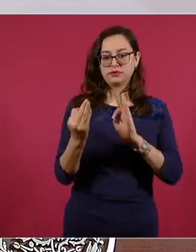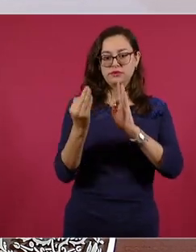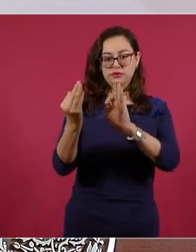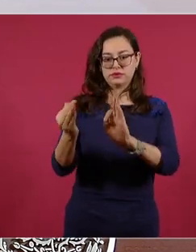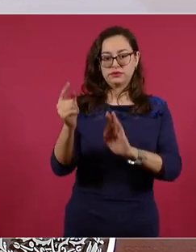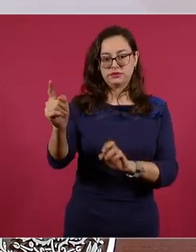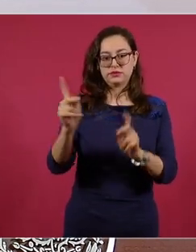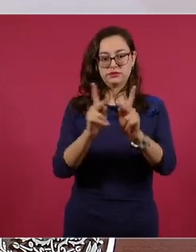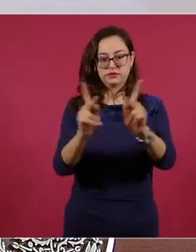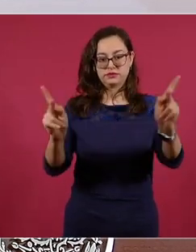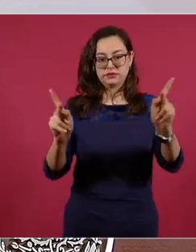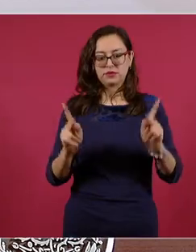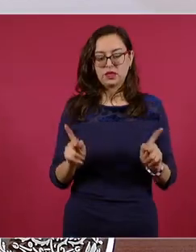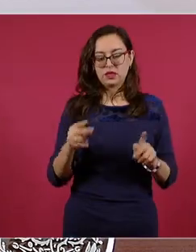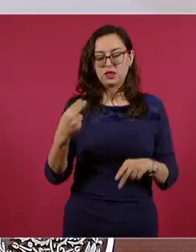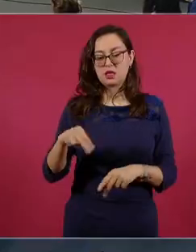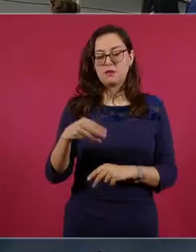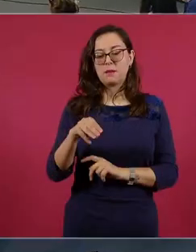En el Patio Mariano.